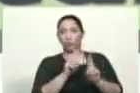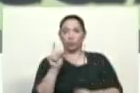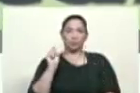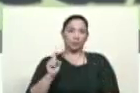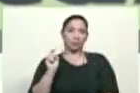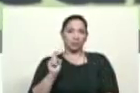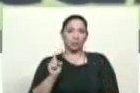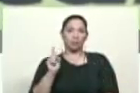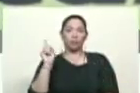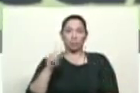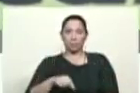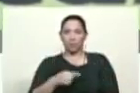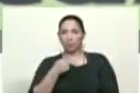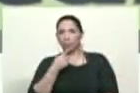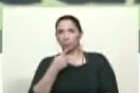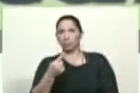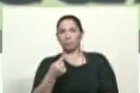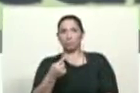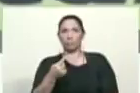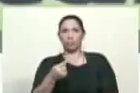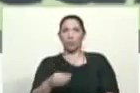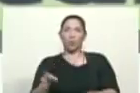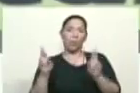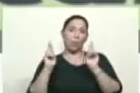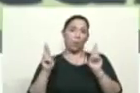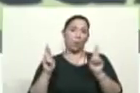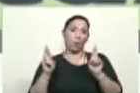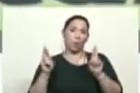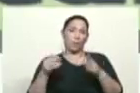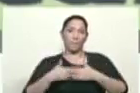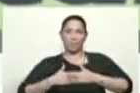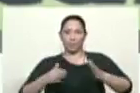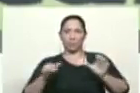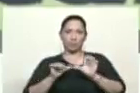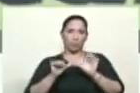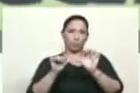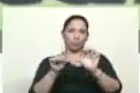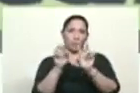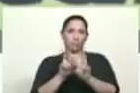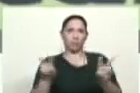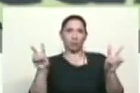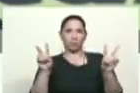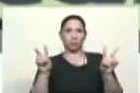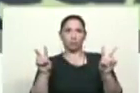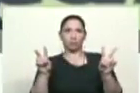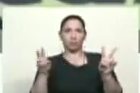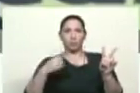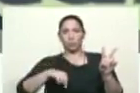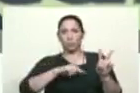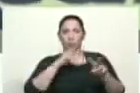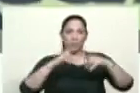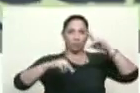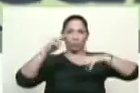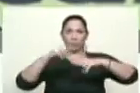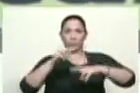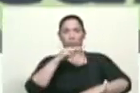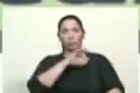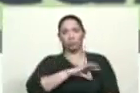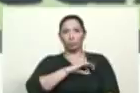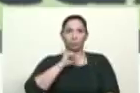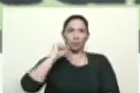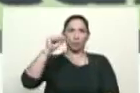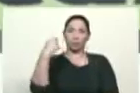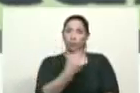seguimos diciendo. Ojalá nos permitan continuar en paz. Nuestra construcción socialista, que no es solo